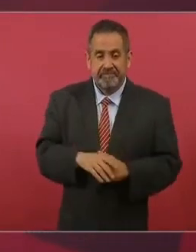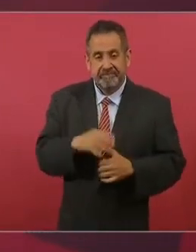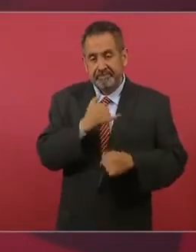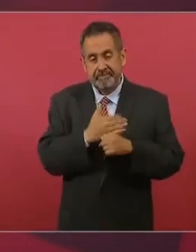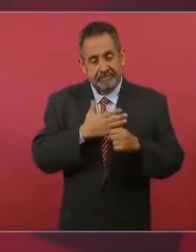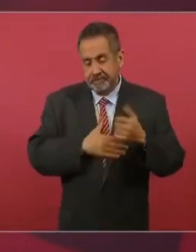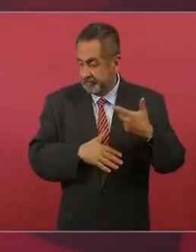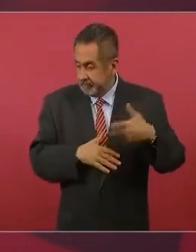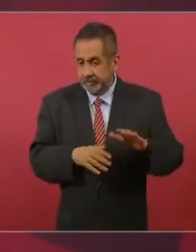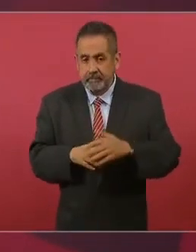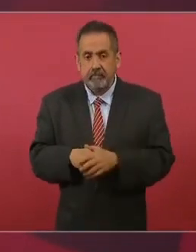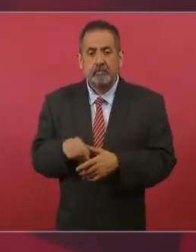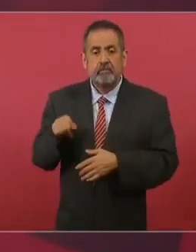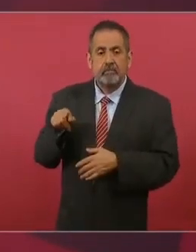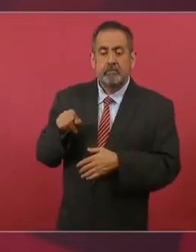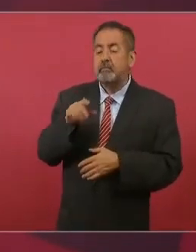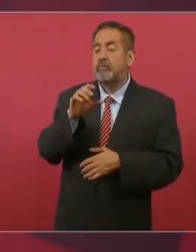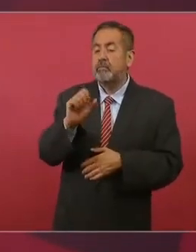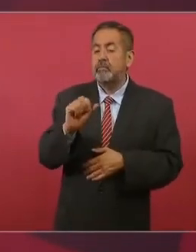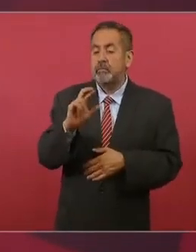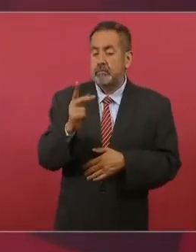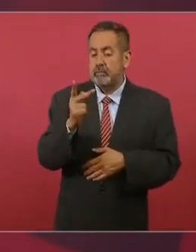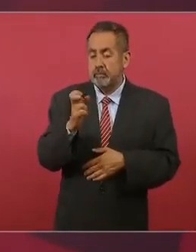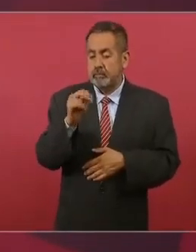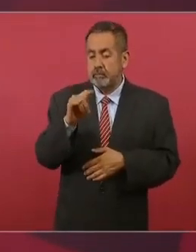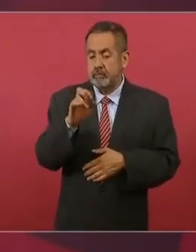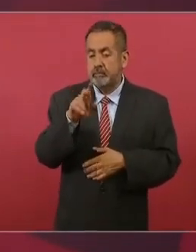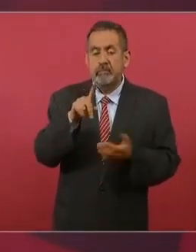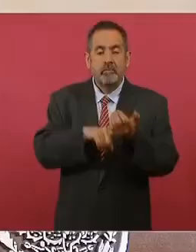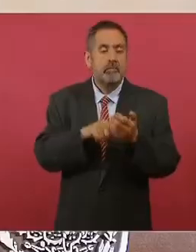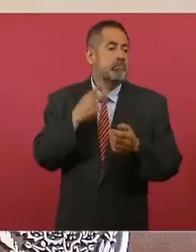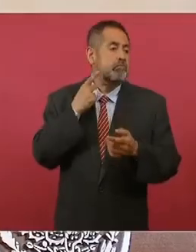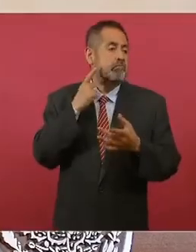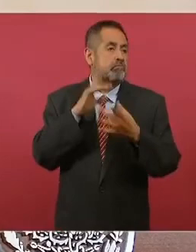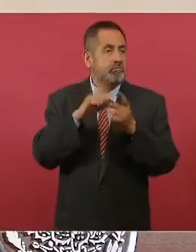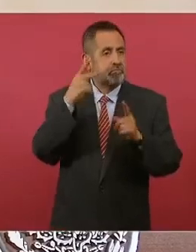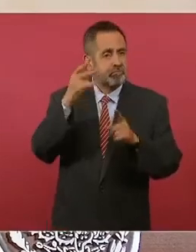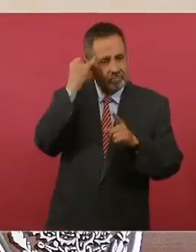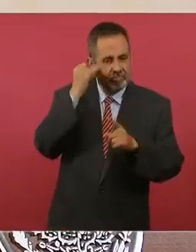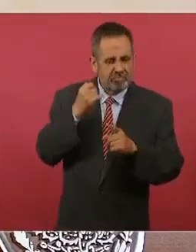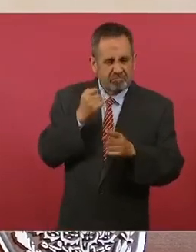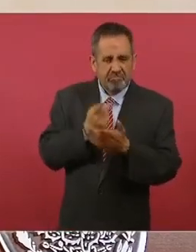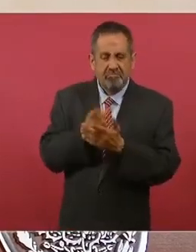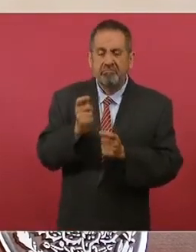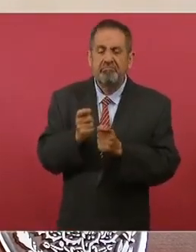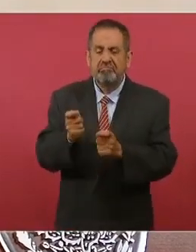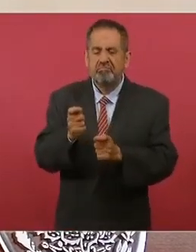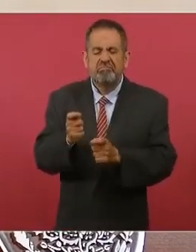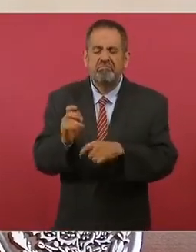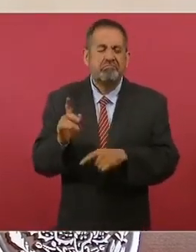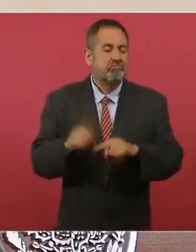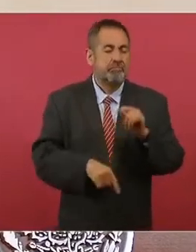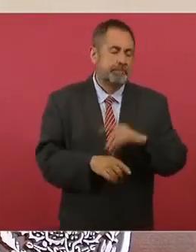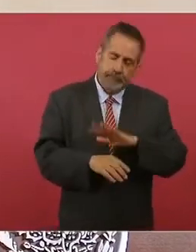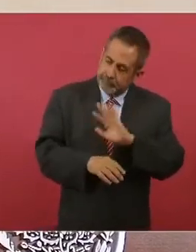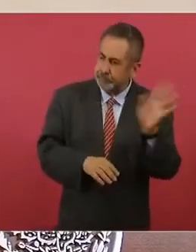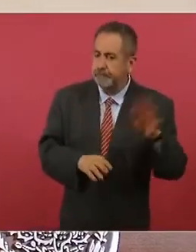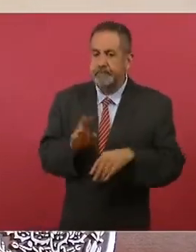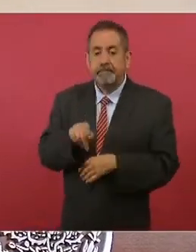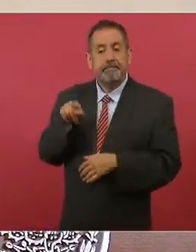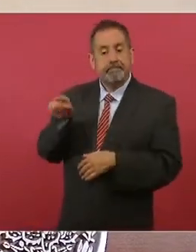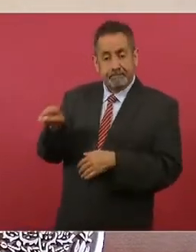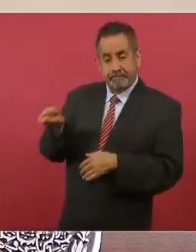injusticias ahí. Y en el caso de Carpentier por la cuestión política e ideológica. Pero bueno, le